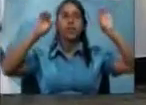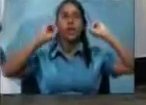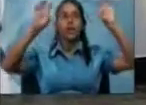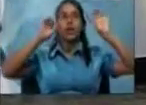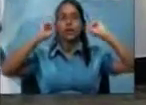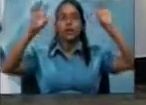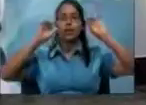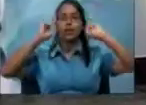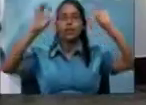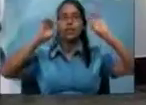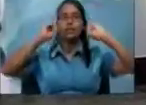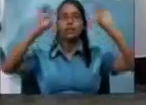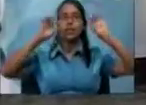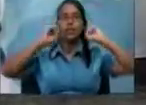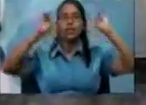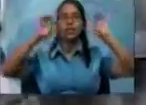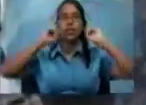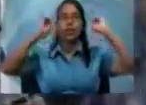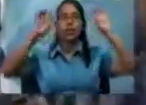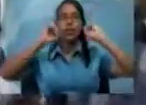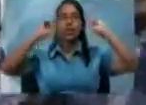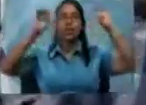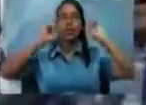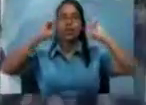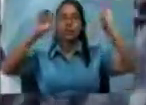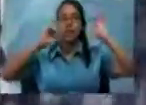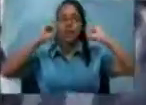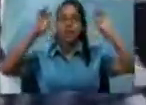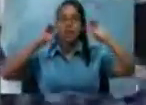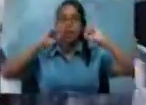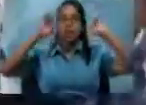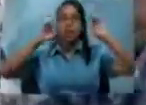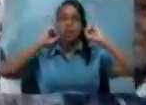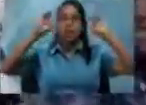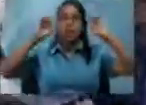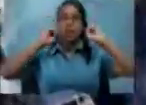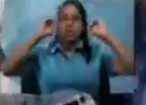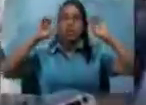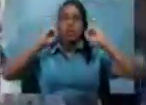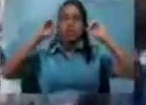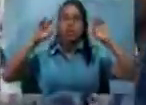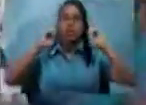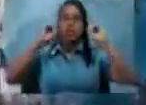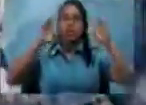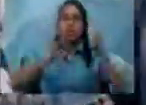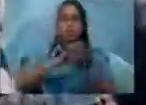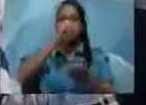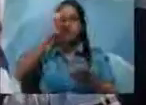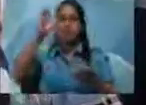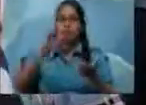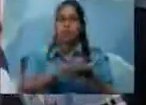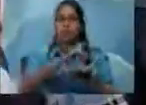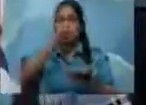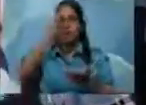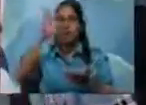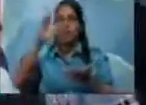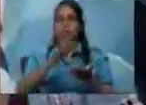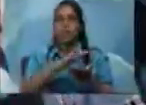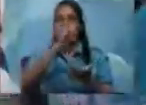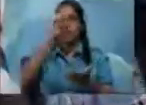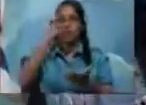guarde Gloria a Dios Gloria a Dios Gloria a Dios Gloria a Dios Gloria a Dios Gloria a Dios Gloria a